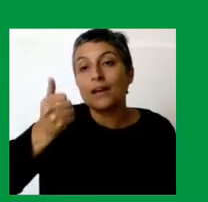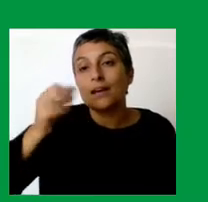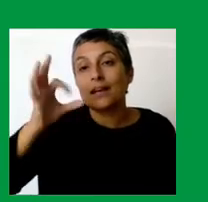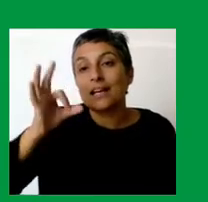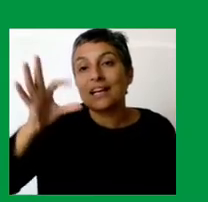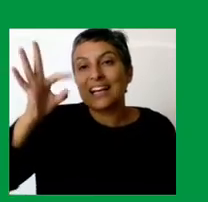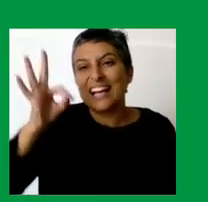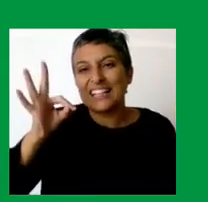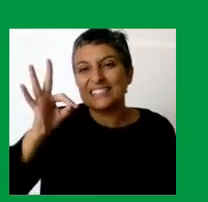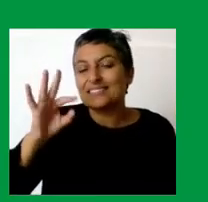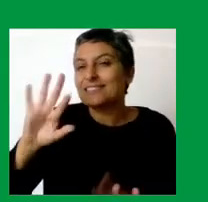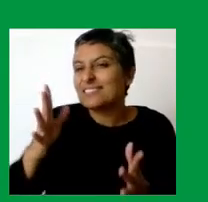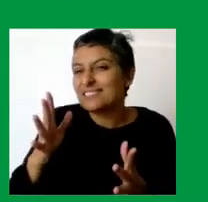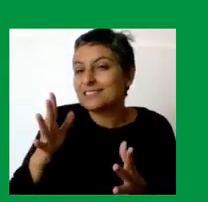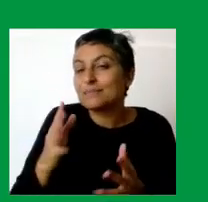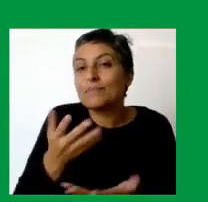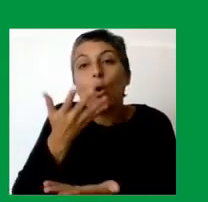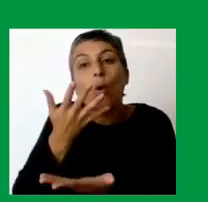una producción sonora